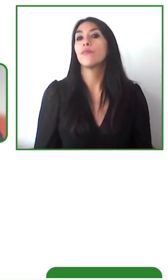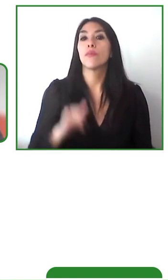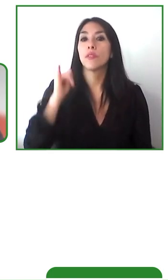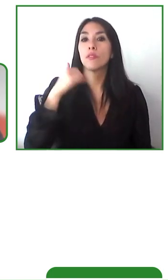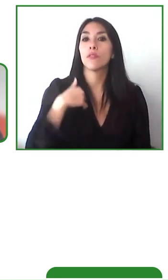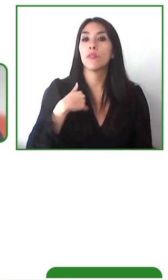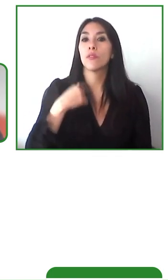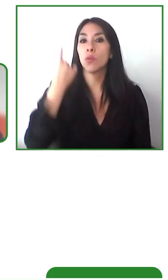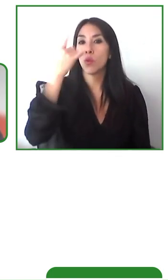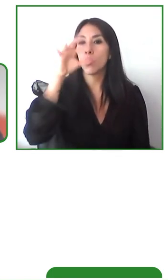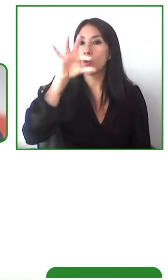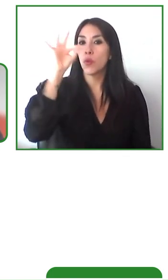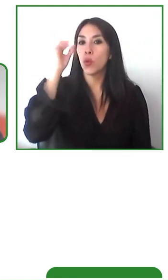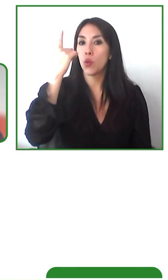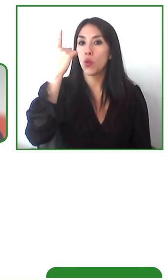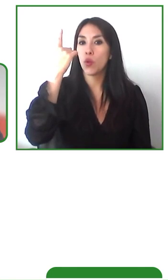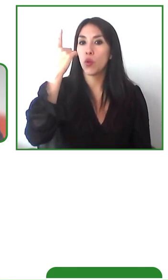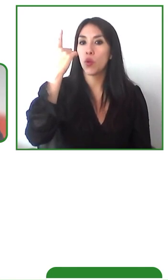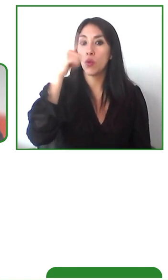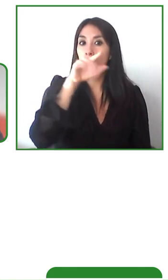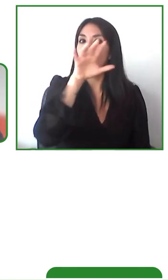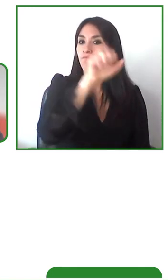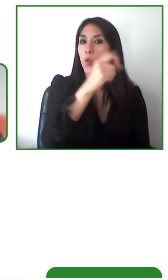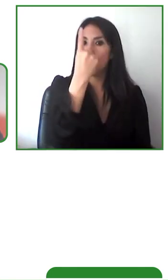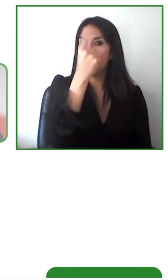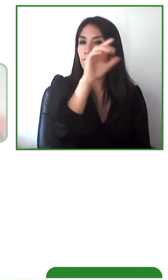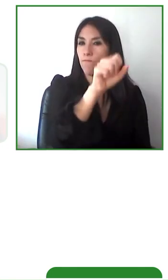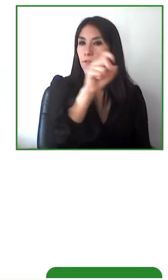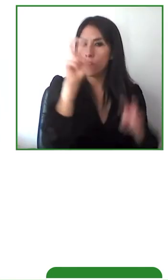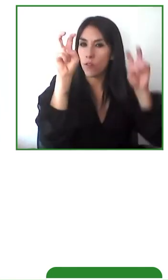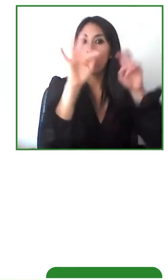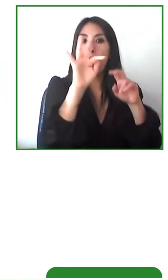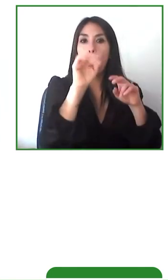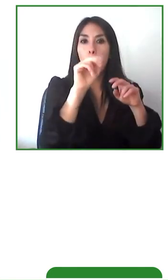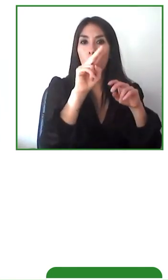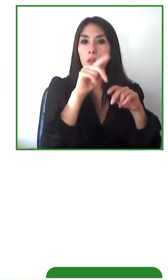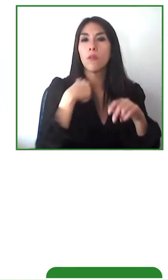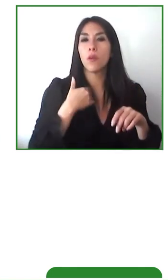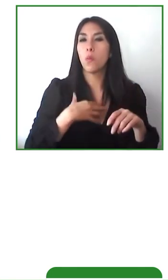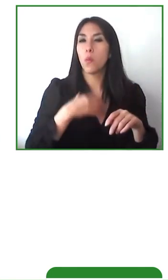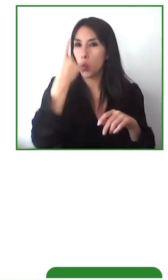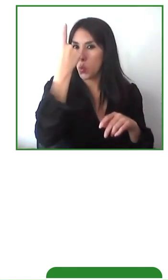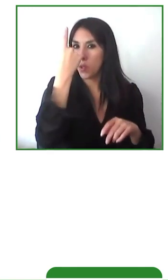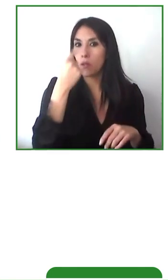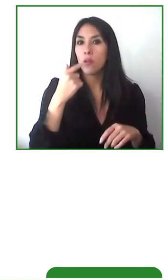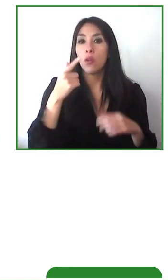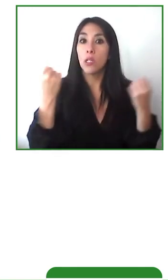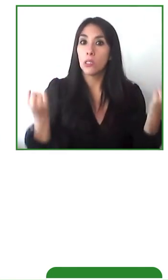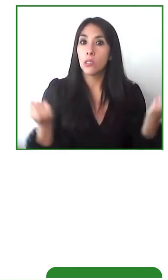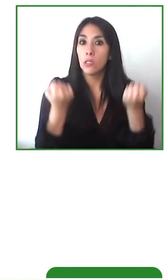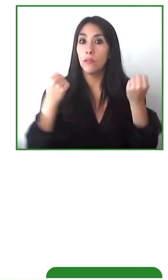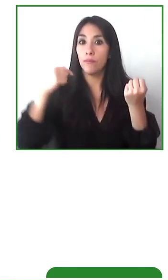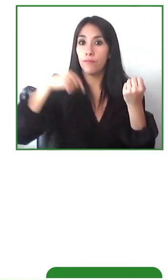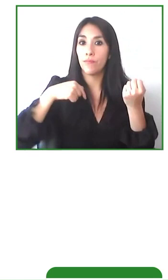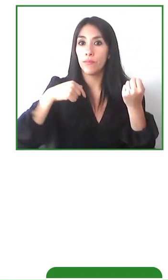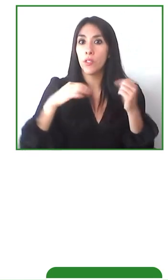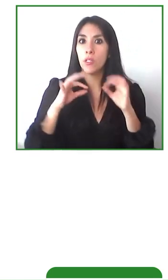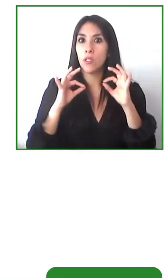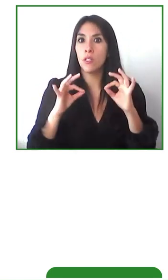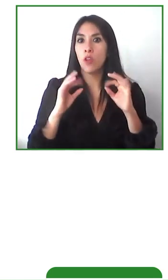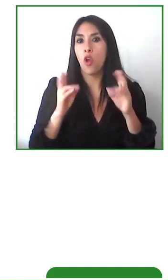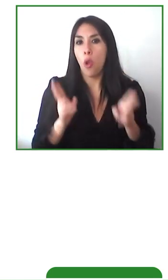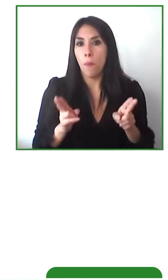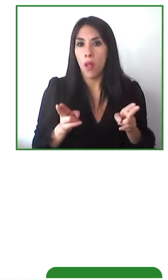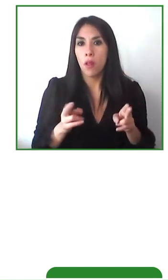dice. La motivación es el bien común. La motivación es la justicia social, es la posibilidad